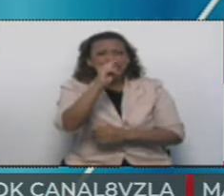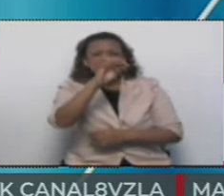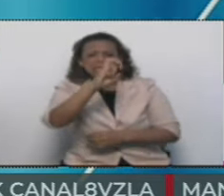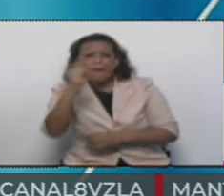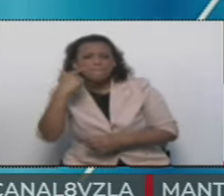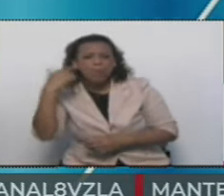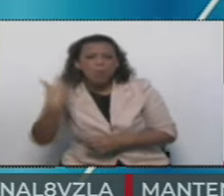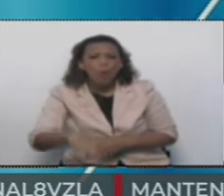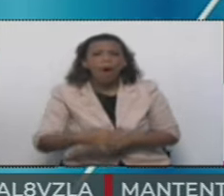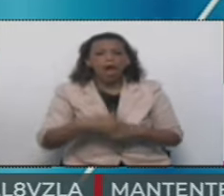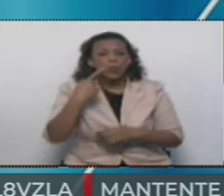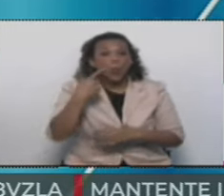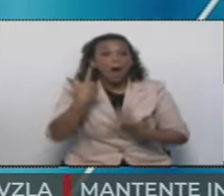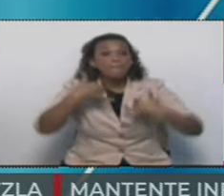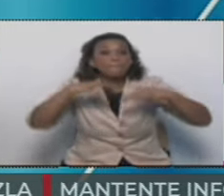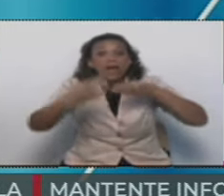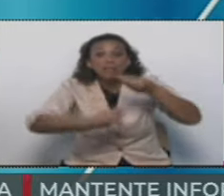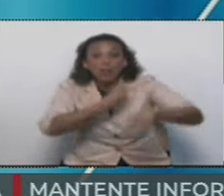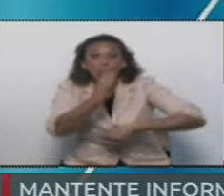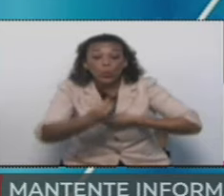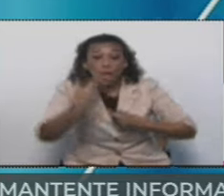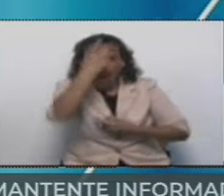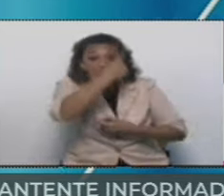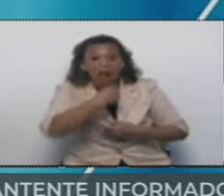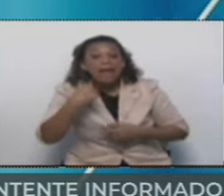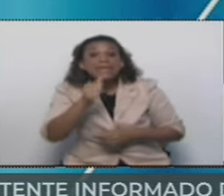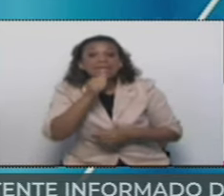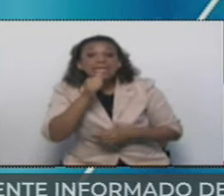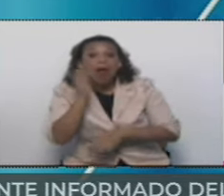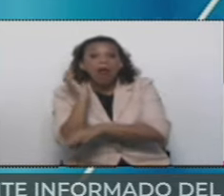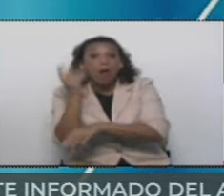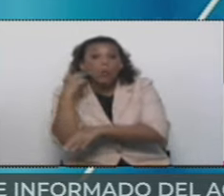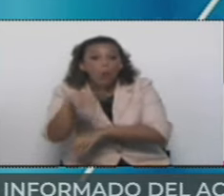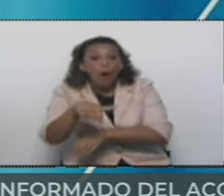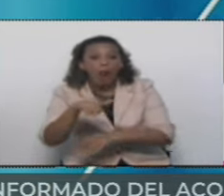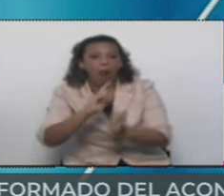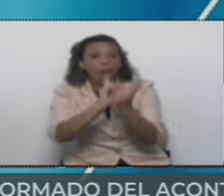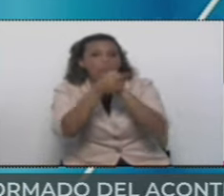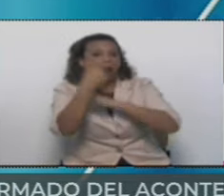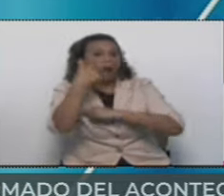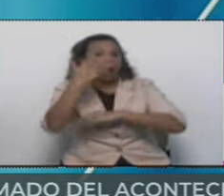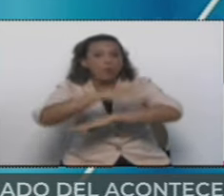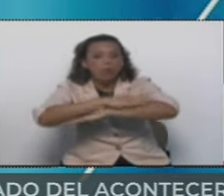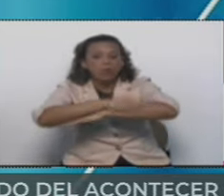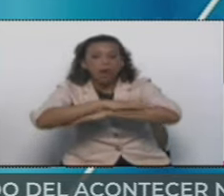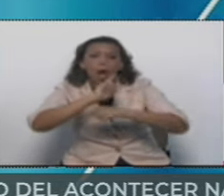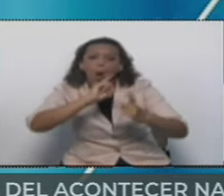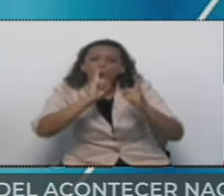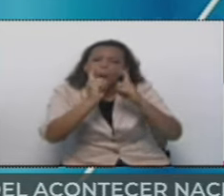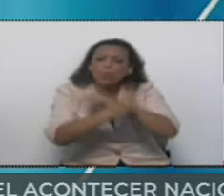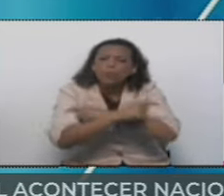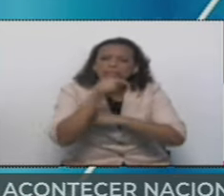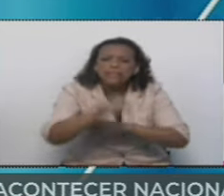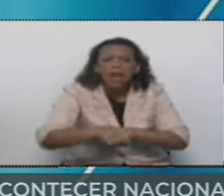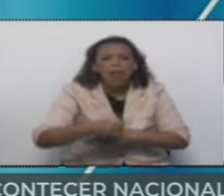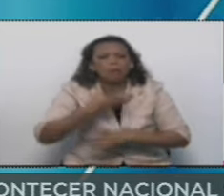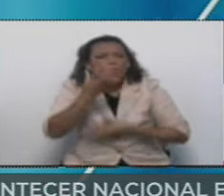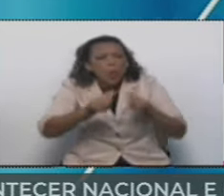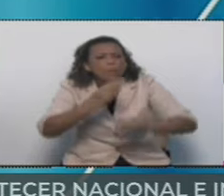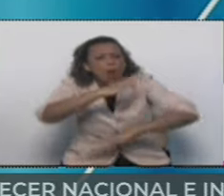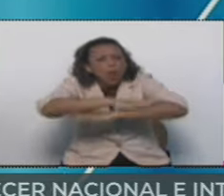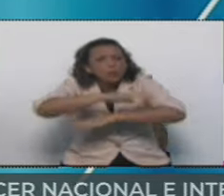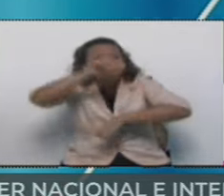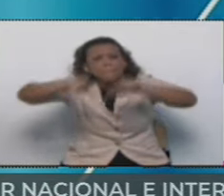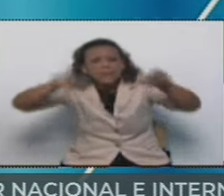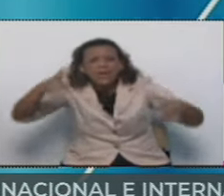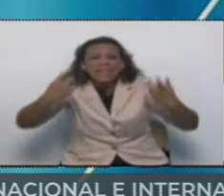persona? Y apenas ocurre, el rostro de las asambleas empieza a cambiar, empieza a modificarse y empieza la narrativa de cada suceso,